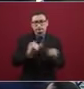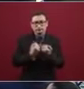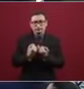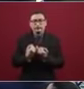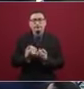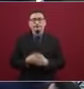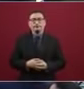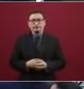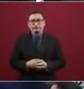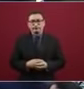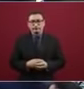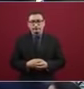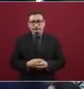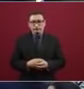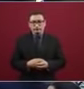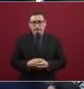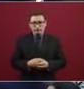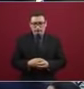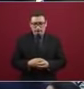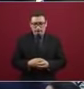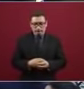y aquí, bueno, ya es